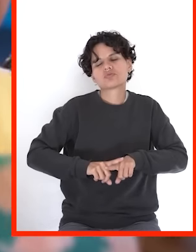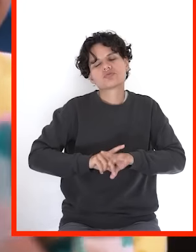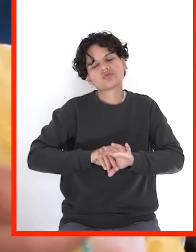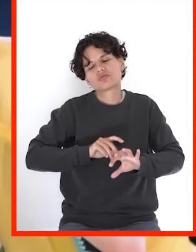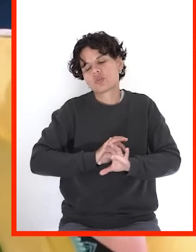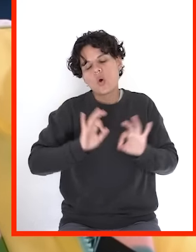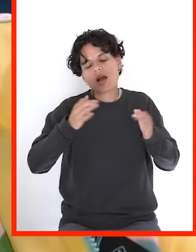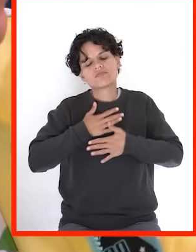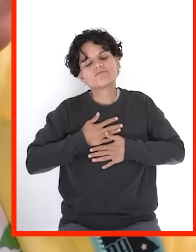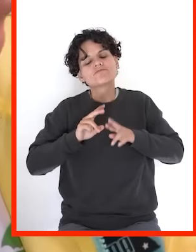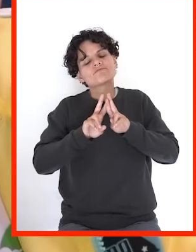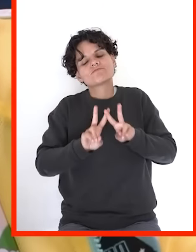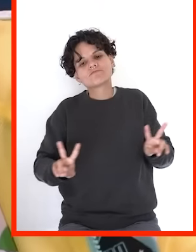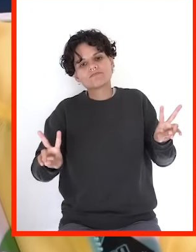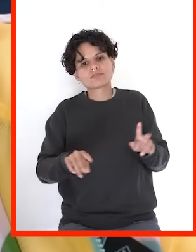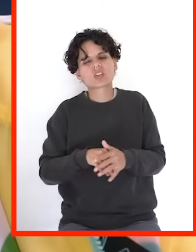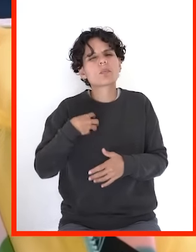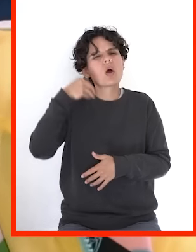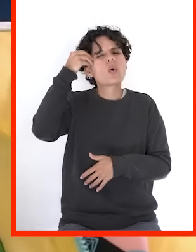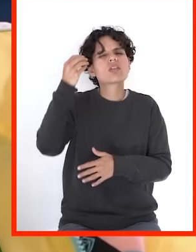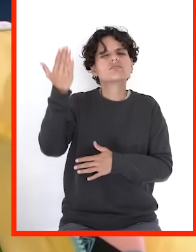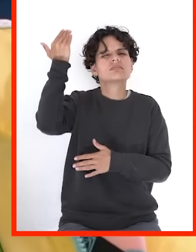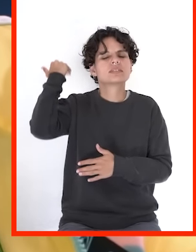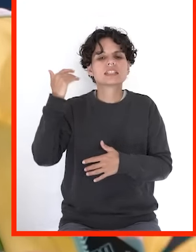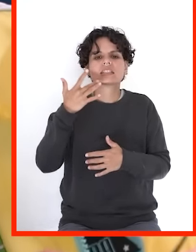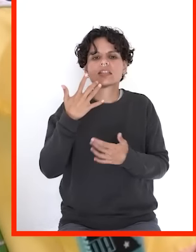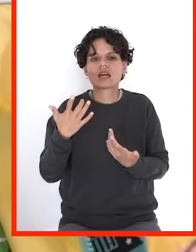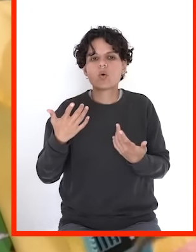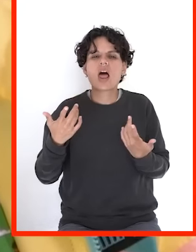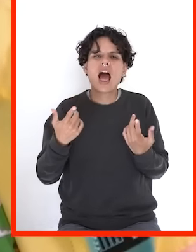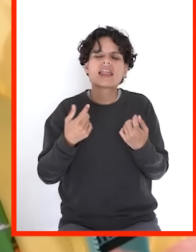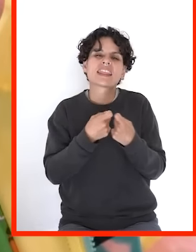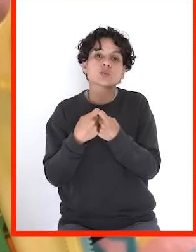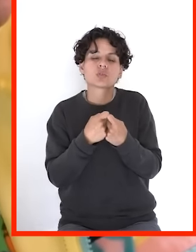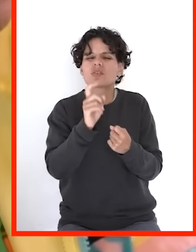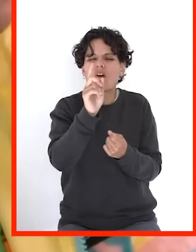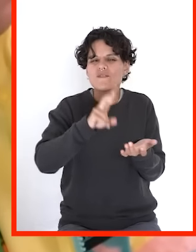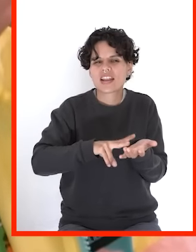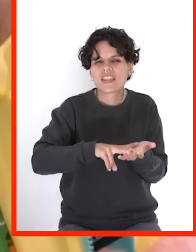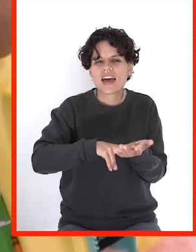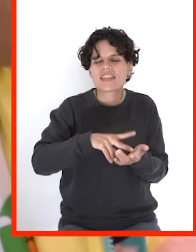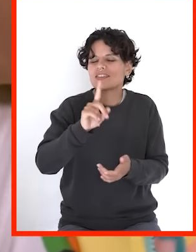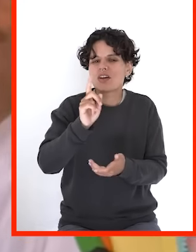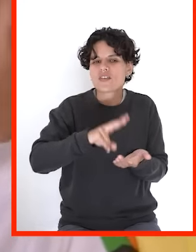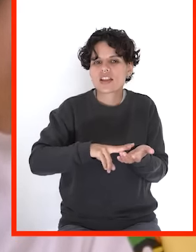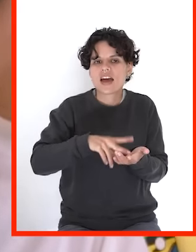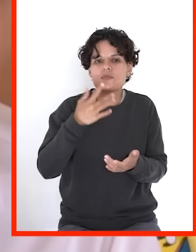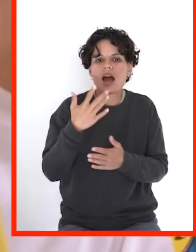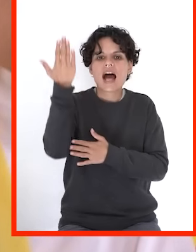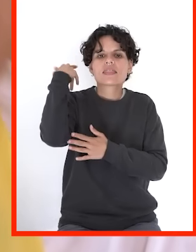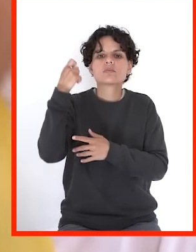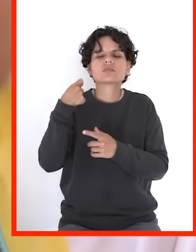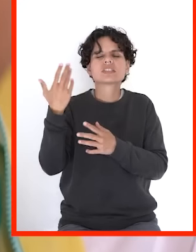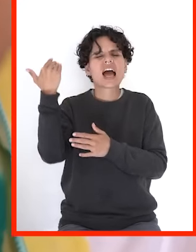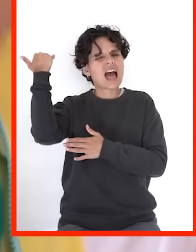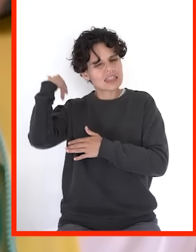Una vez recuerdo que tuvimos como una o sea, no sé si discusión, fue como, no sé, fue como un malentendido, unos locos, también cuando estábamos en el